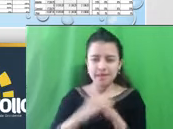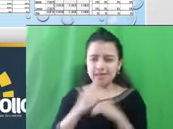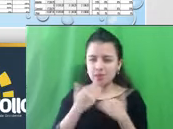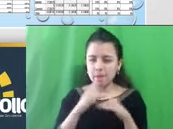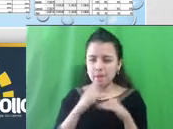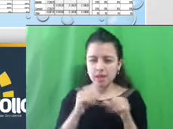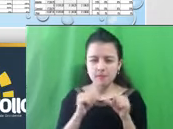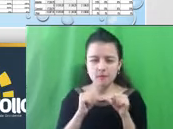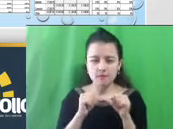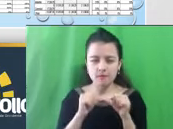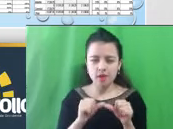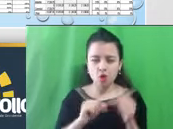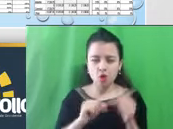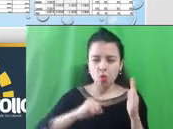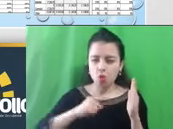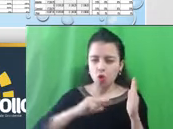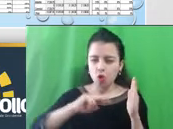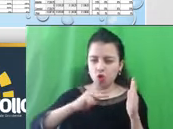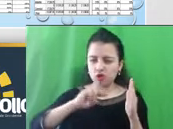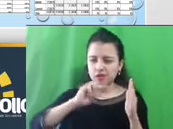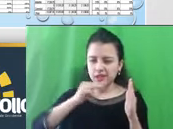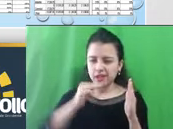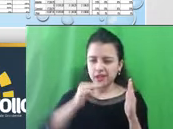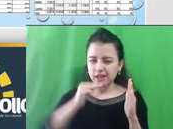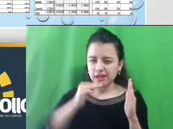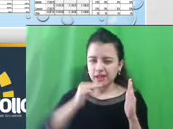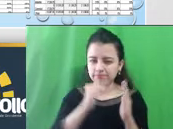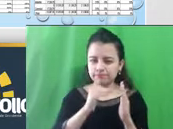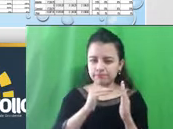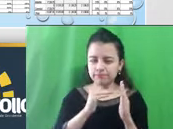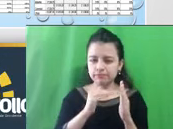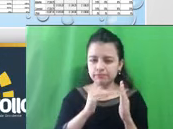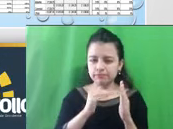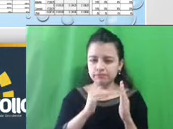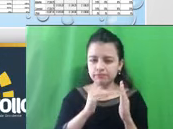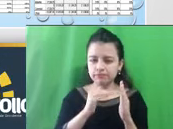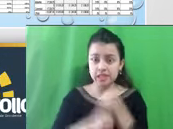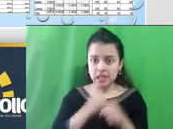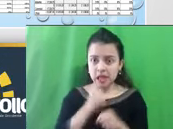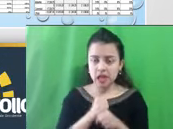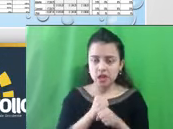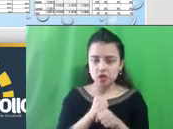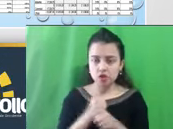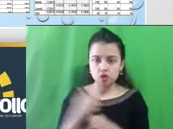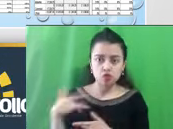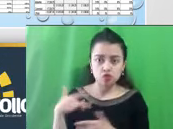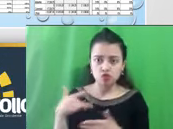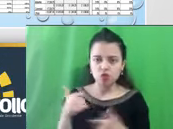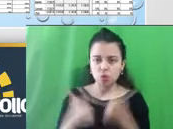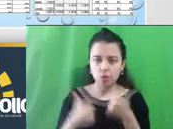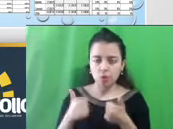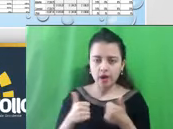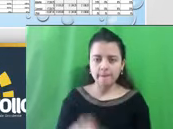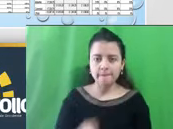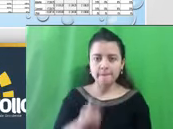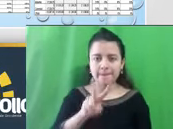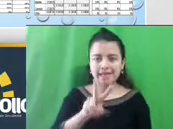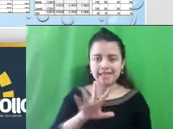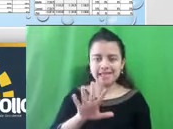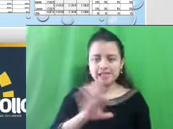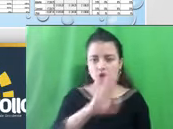no tenía subsidio, a partir del 1 de enero de este año le quedó con un subsidio del 25%